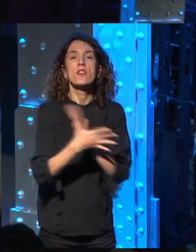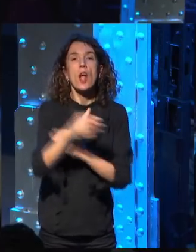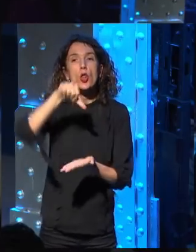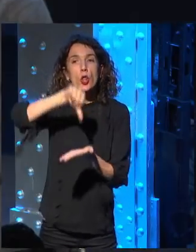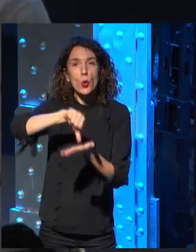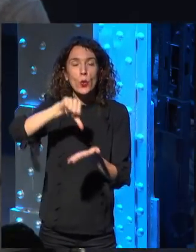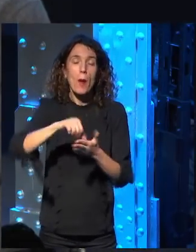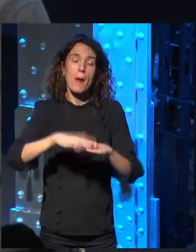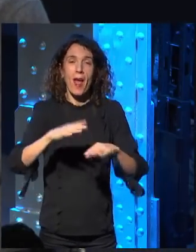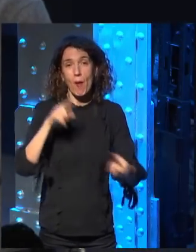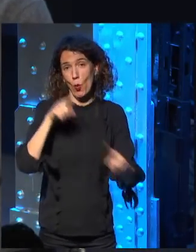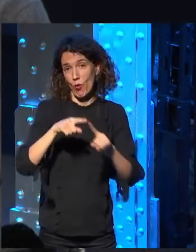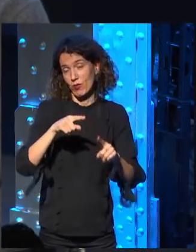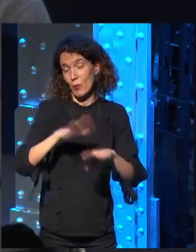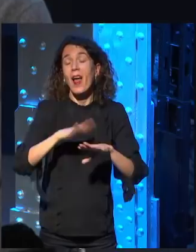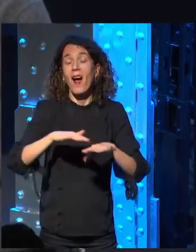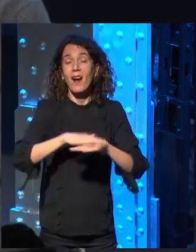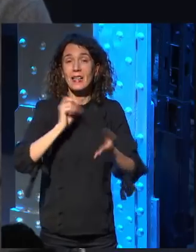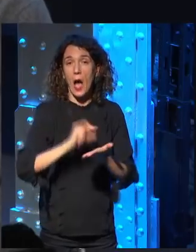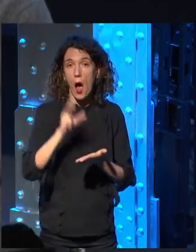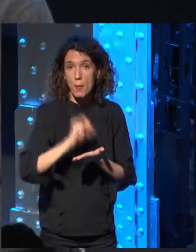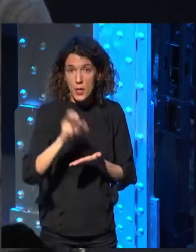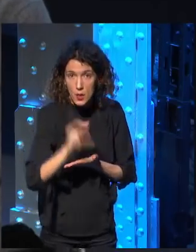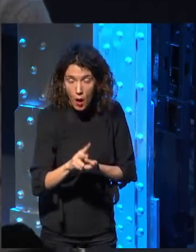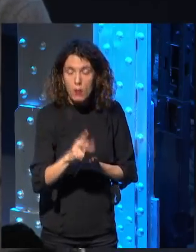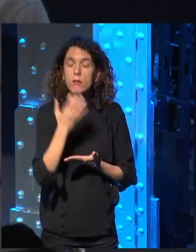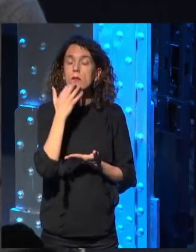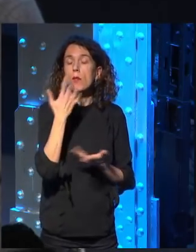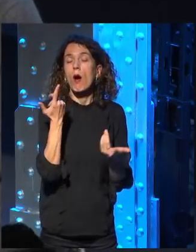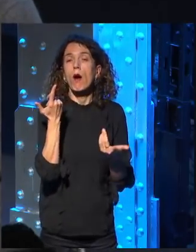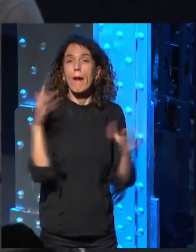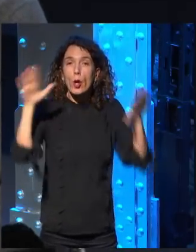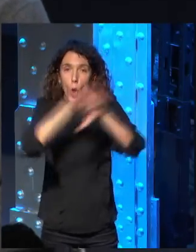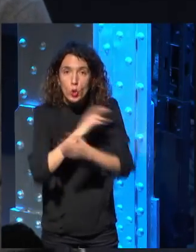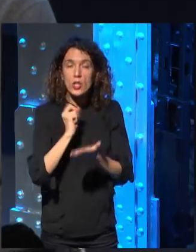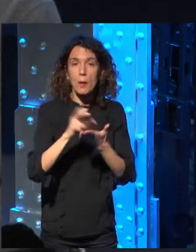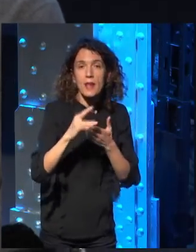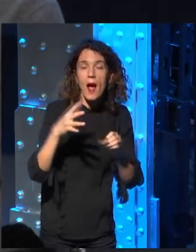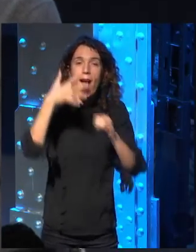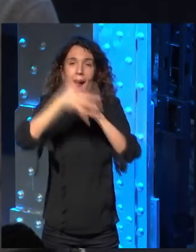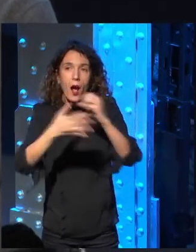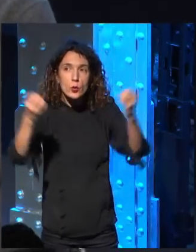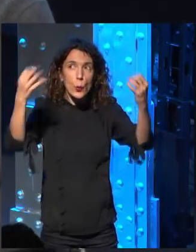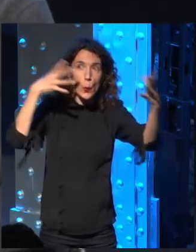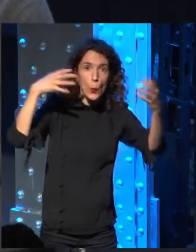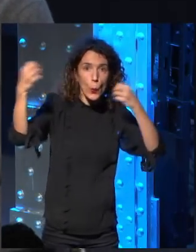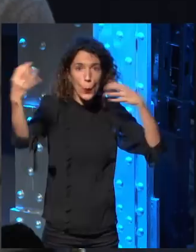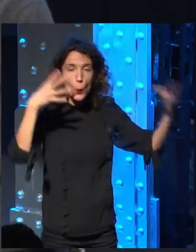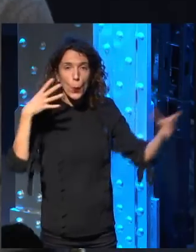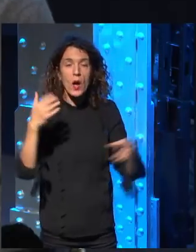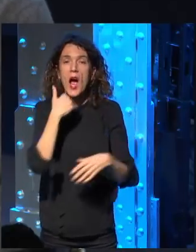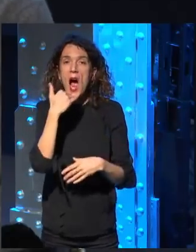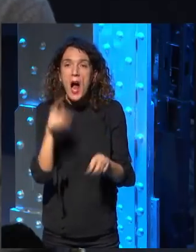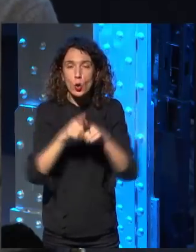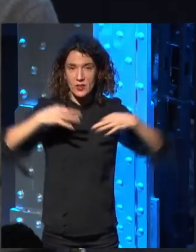ciudad por la que se pudiera caminar. Implicaba una ciudad, además, si era caminar de noche, en la que hubiera iluminación de gas, en la que hubiera